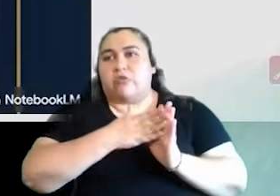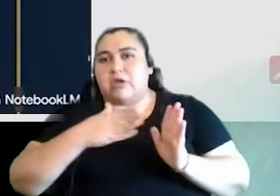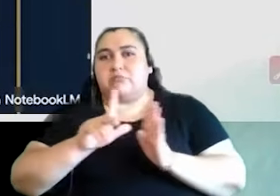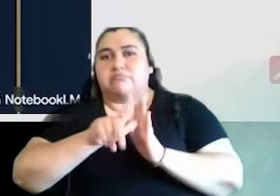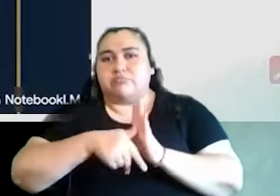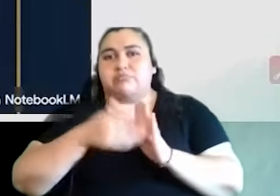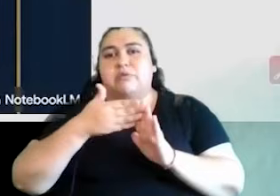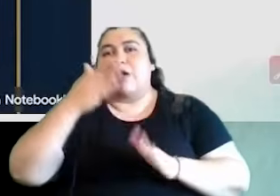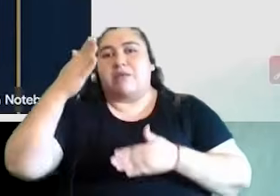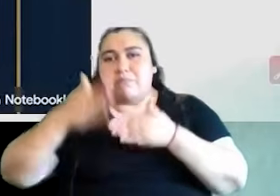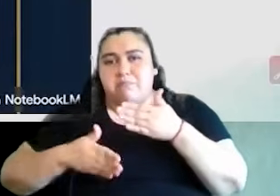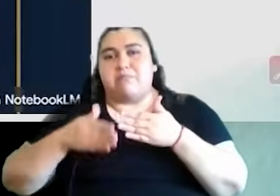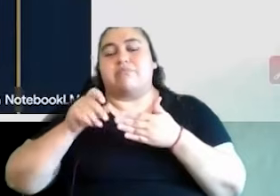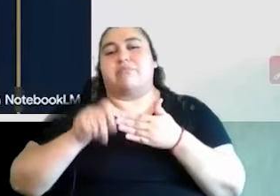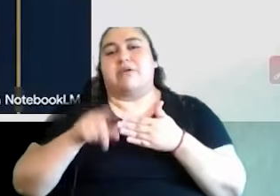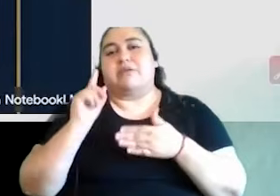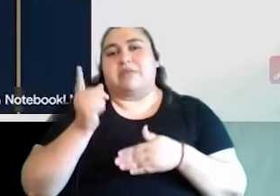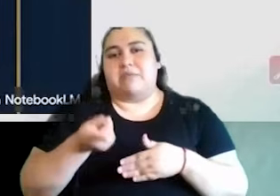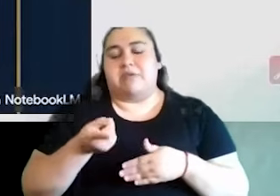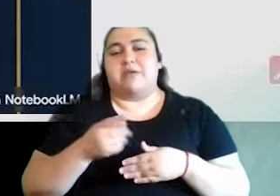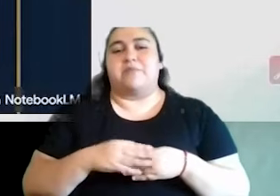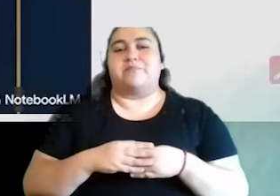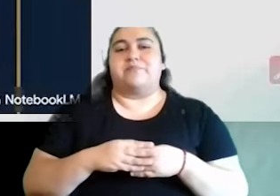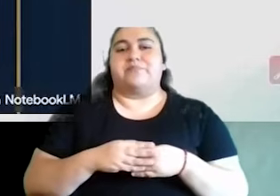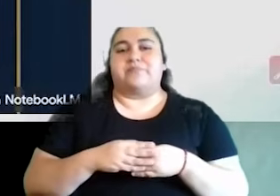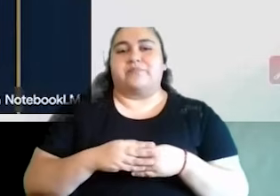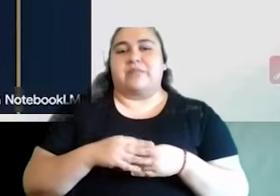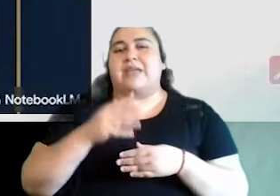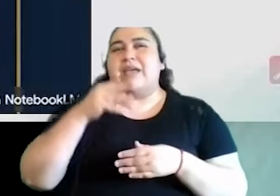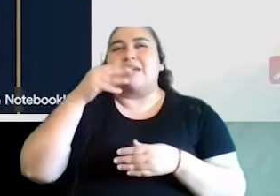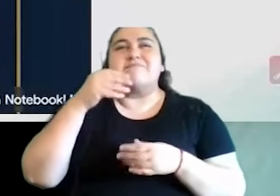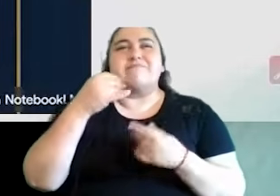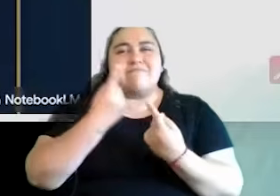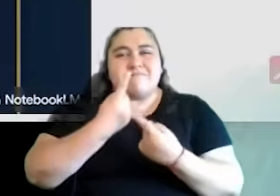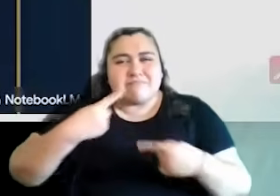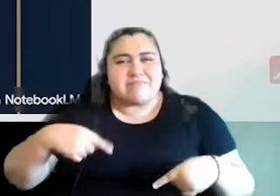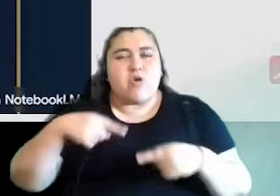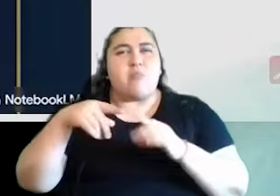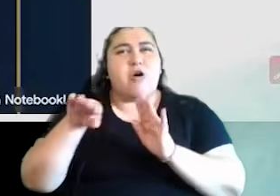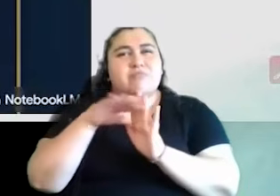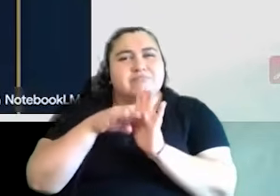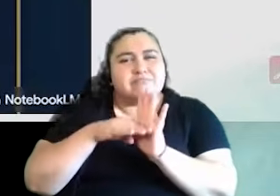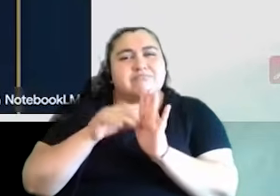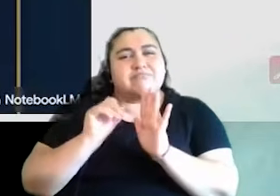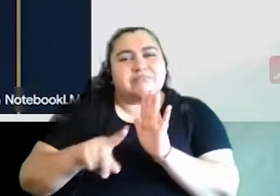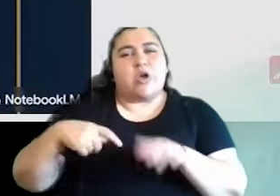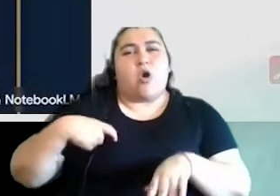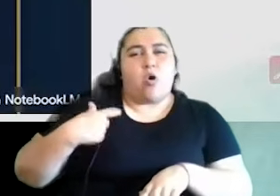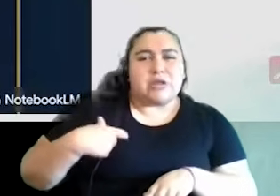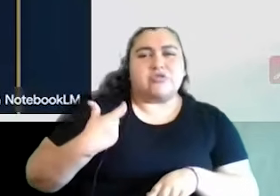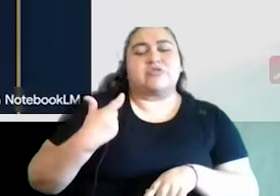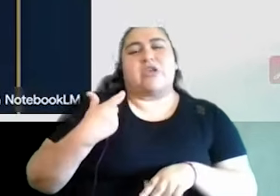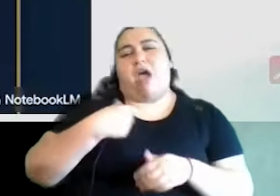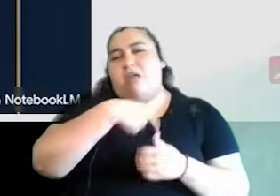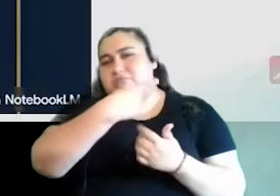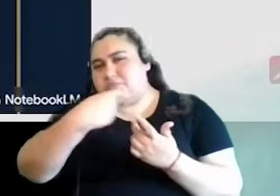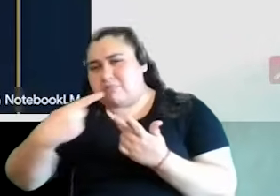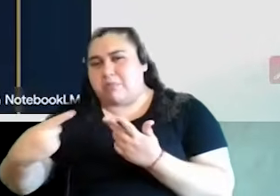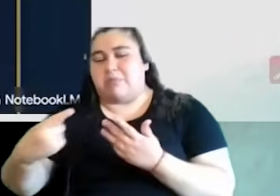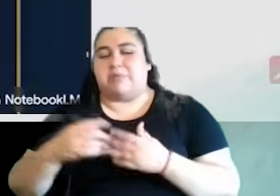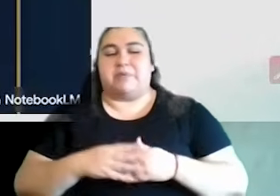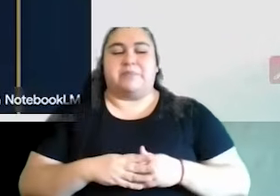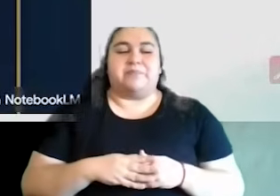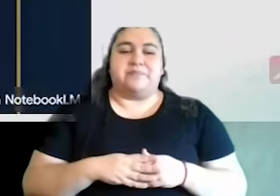los, los componentes de materia de seguridad social, obra social y otros. Y después, por último,